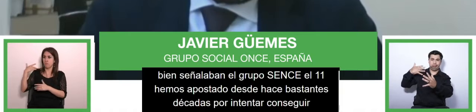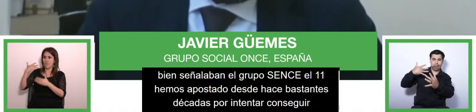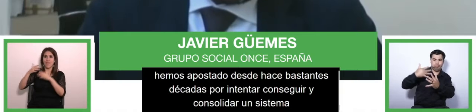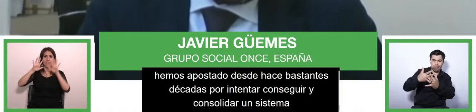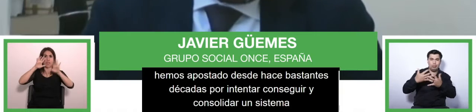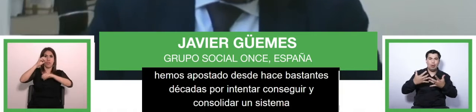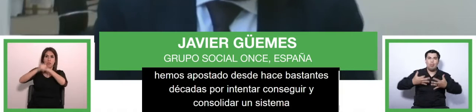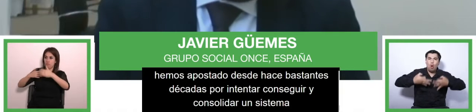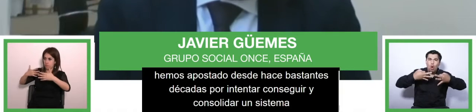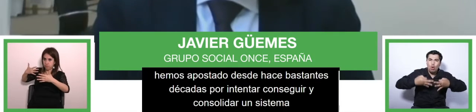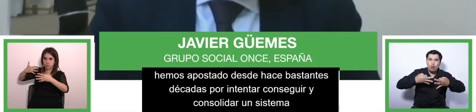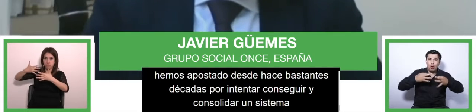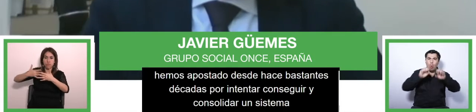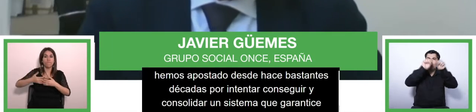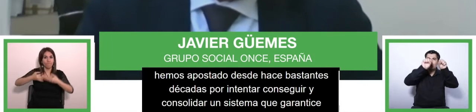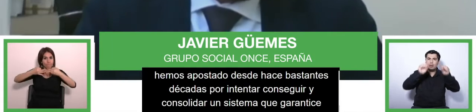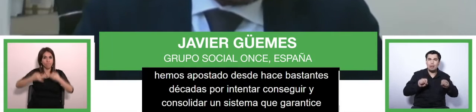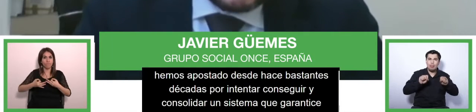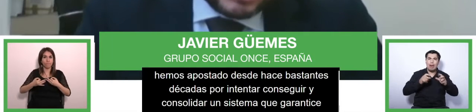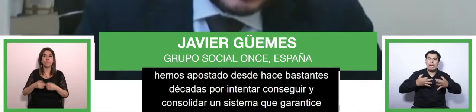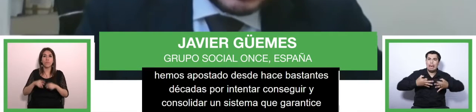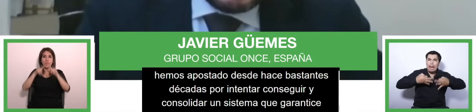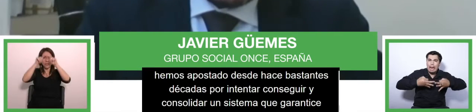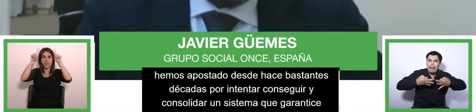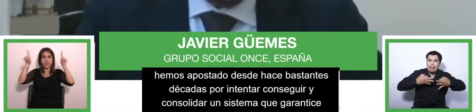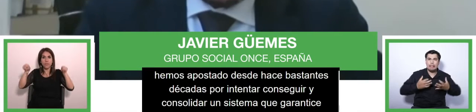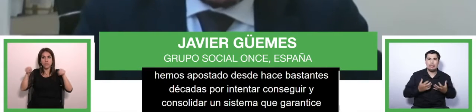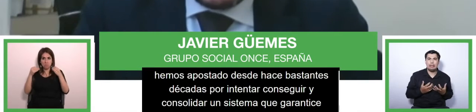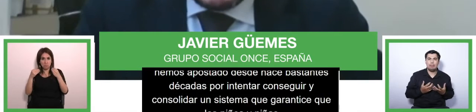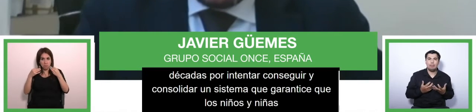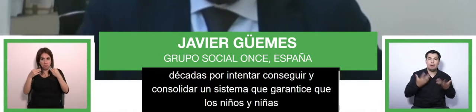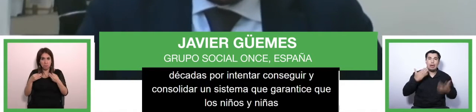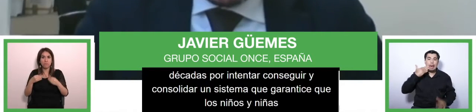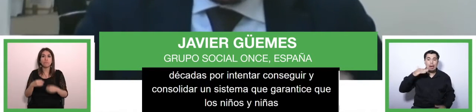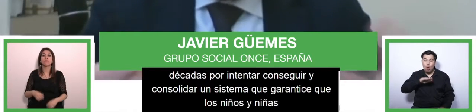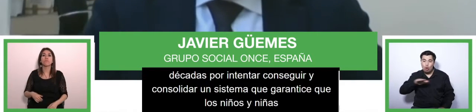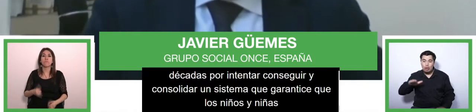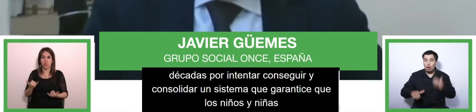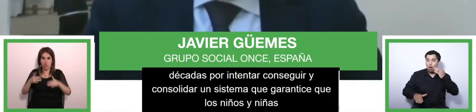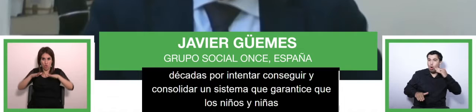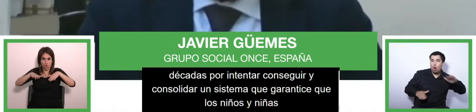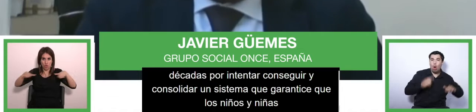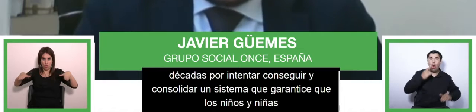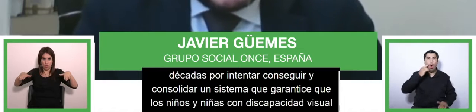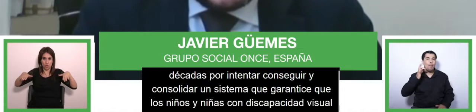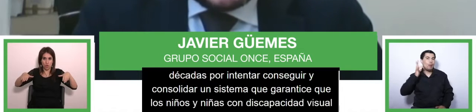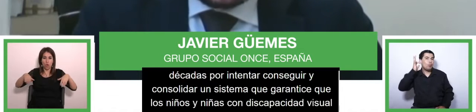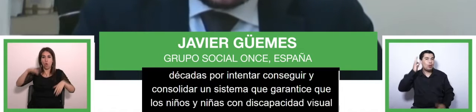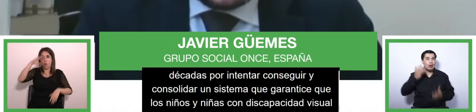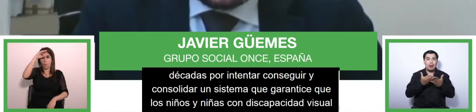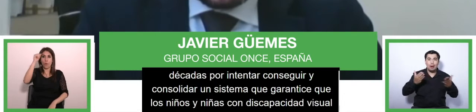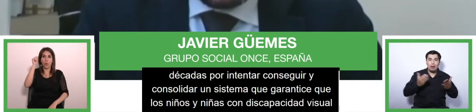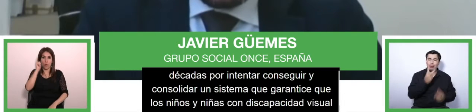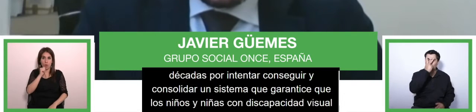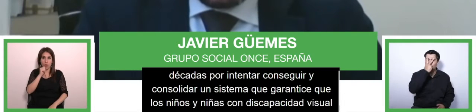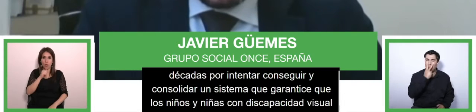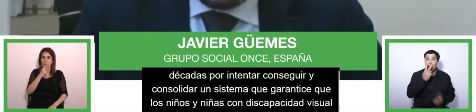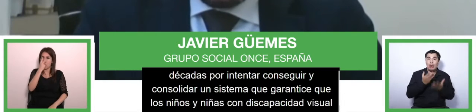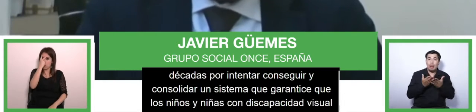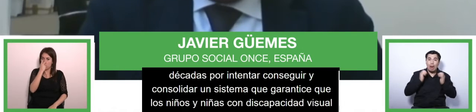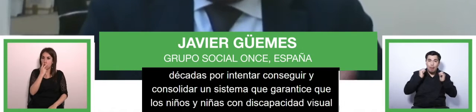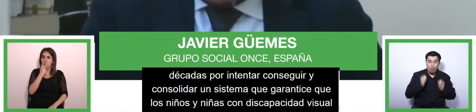que los niños y niñas con discapacidad visual puedan dar el paso a estar en